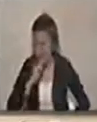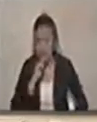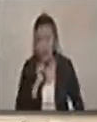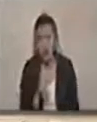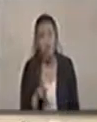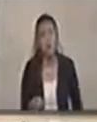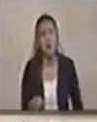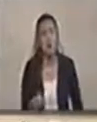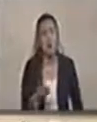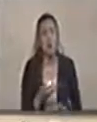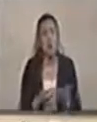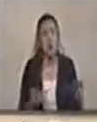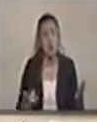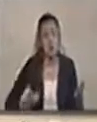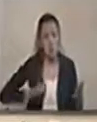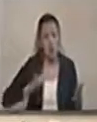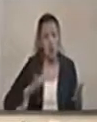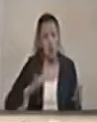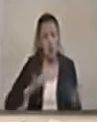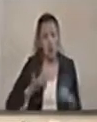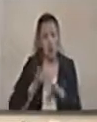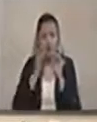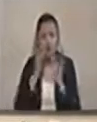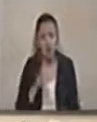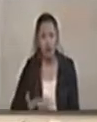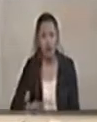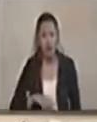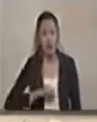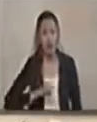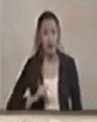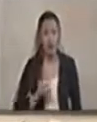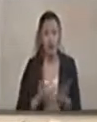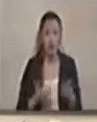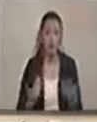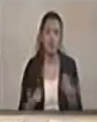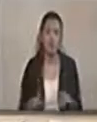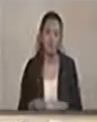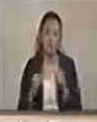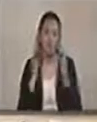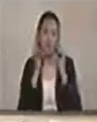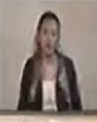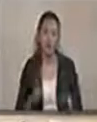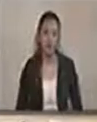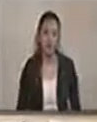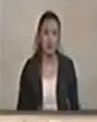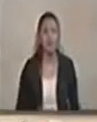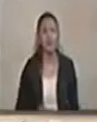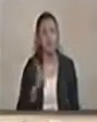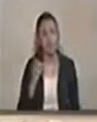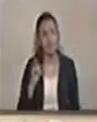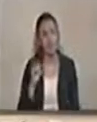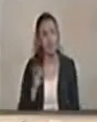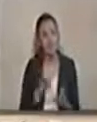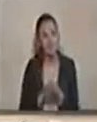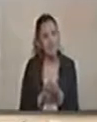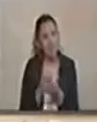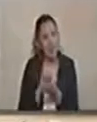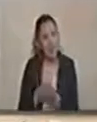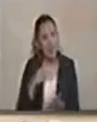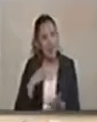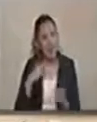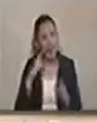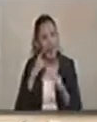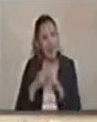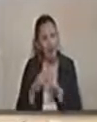de violación de sus derechos y de necesidades. Por lo tanto, es para ofrecer un tratamiento, en